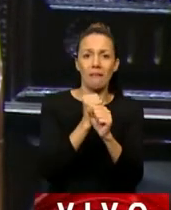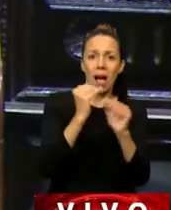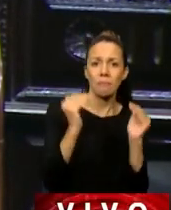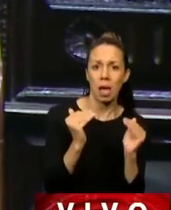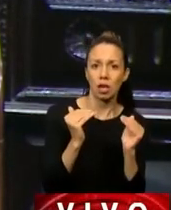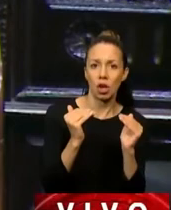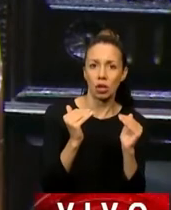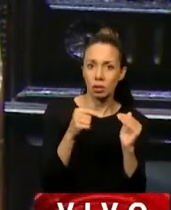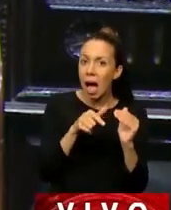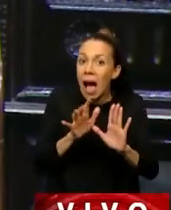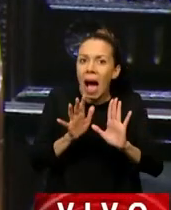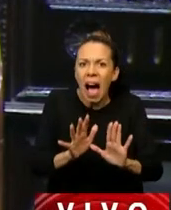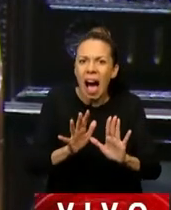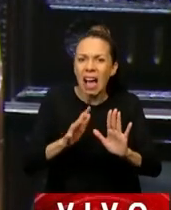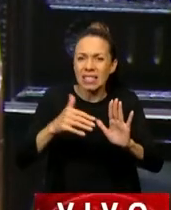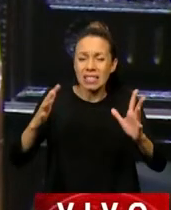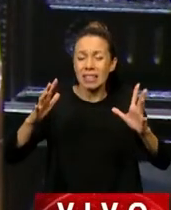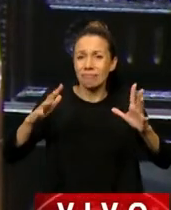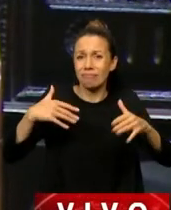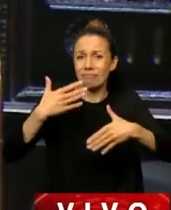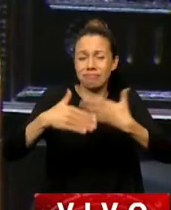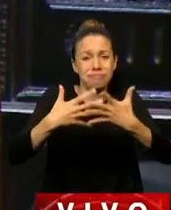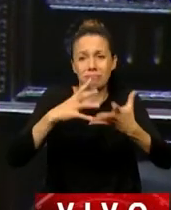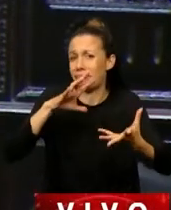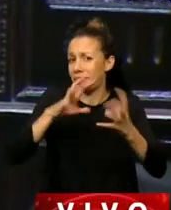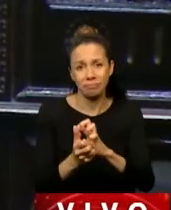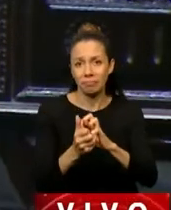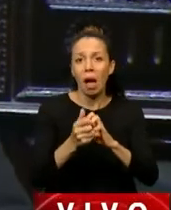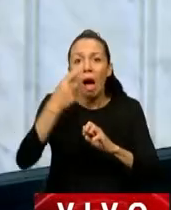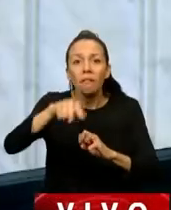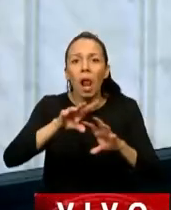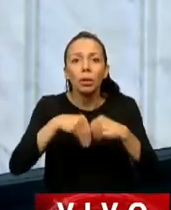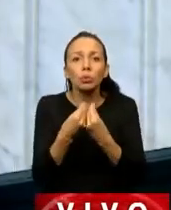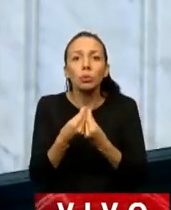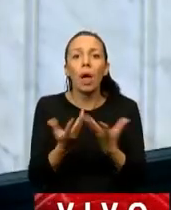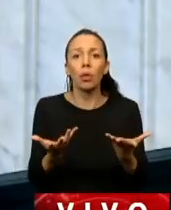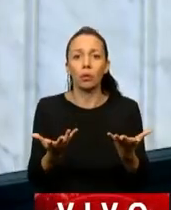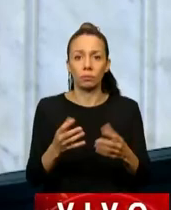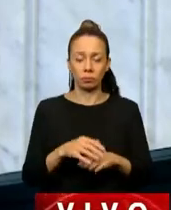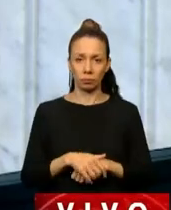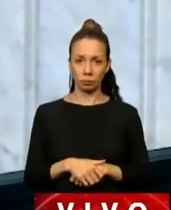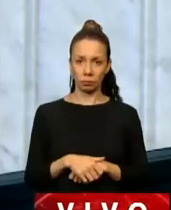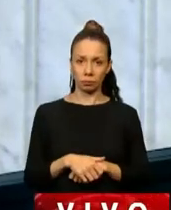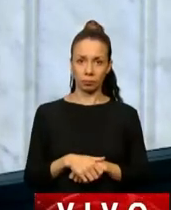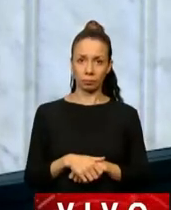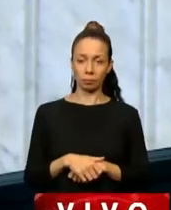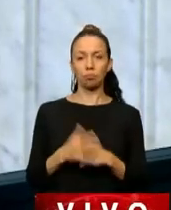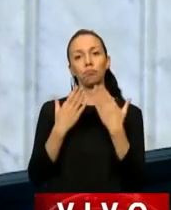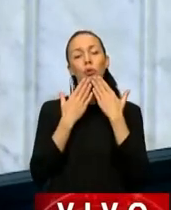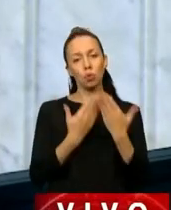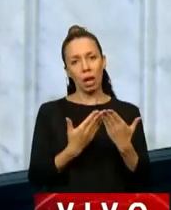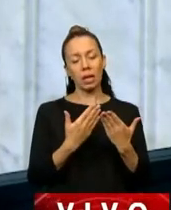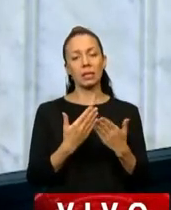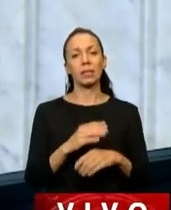vamos a los tropiezos y sin resultados finales. Gracias, presidente. Muchas gracias, diputada El-Zoukaria.